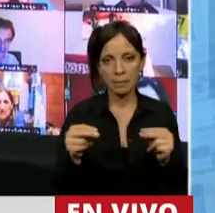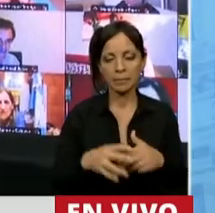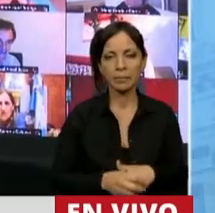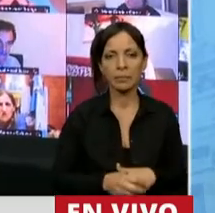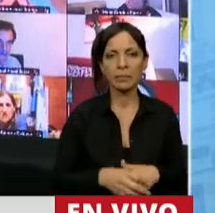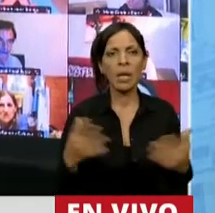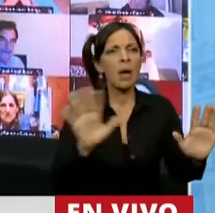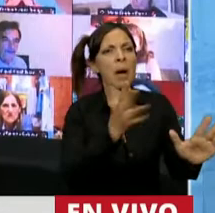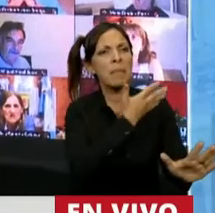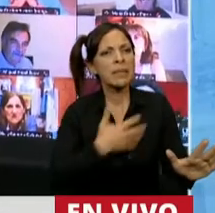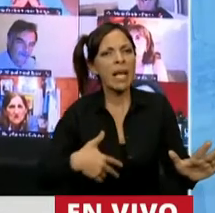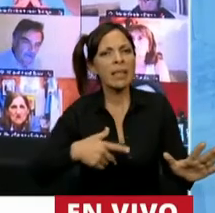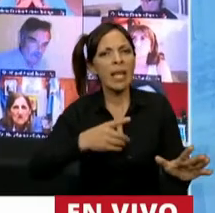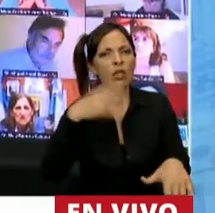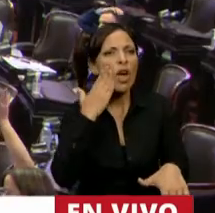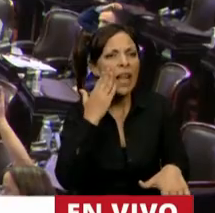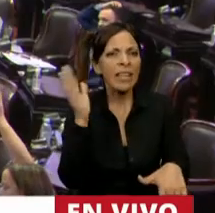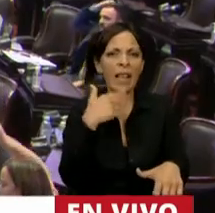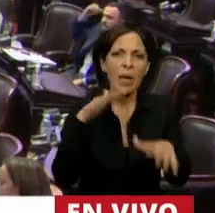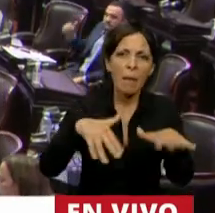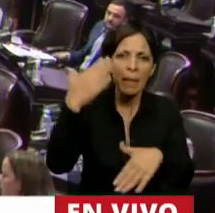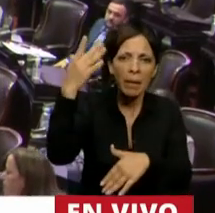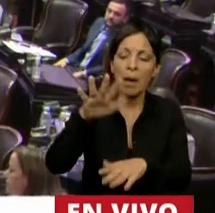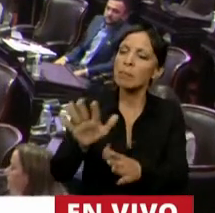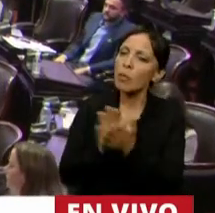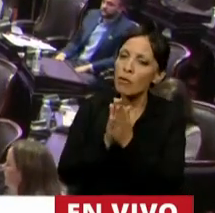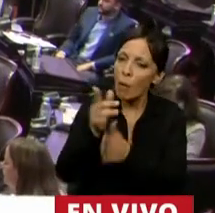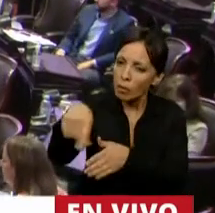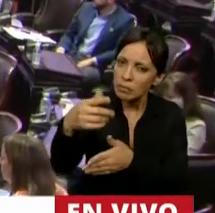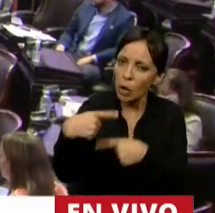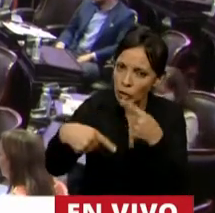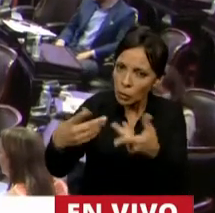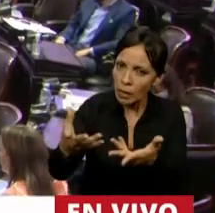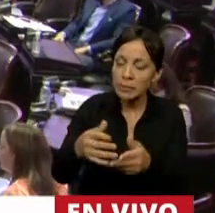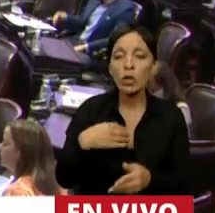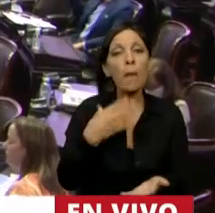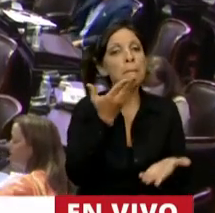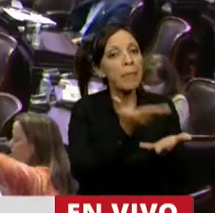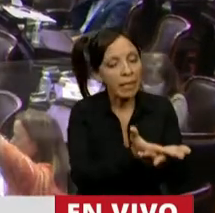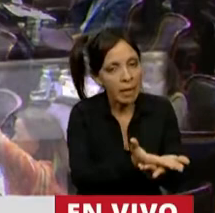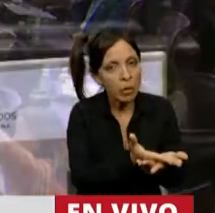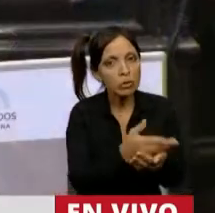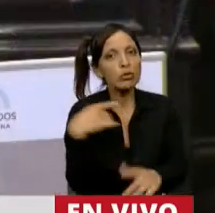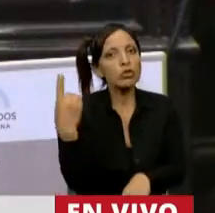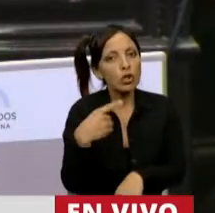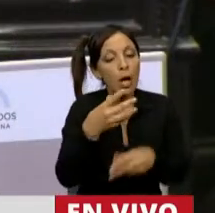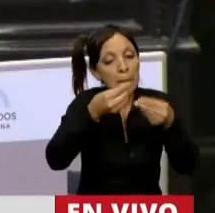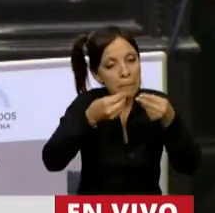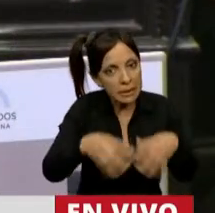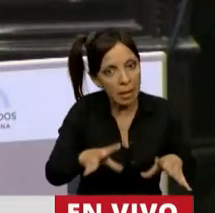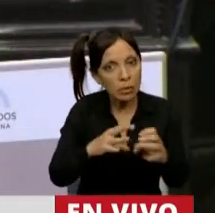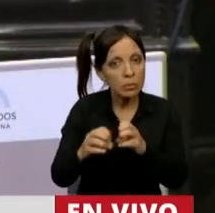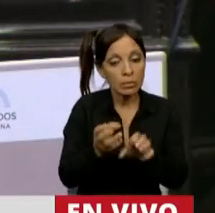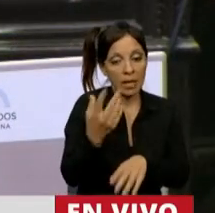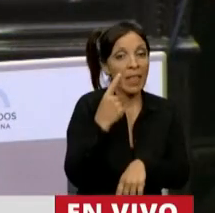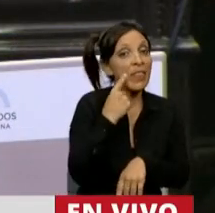Presidente, hablaron toda la tarde y los barra bravos. Termine, diputada, por favor. Entonces le pedimos, diputado, que teniendo en cuenta que nosotros empezamos esta sesión el día